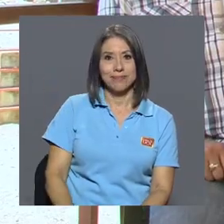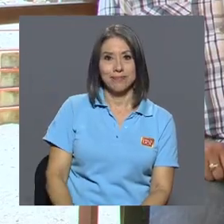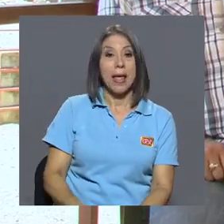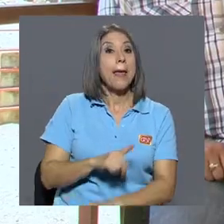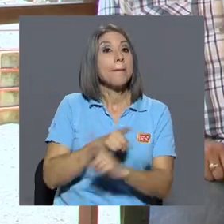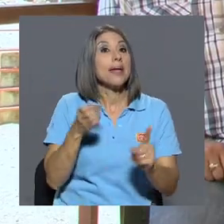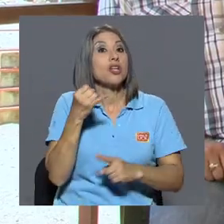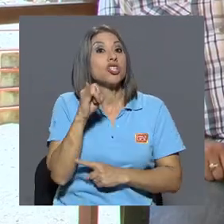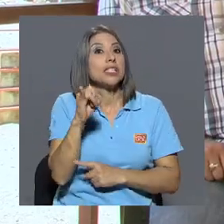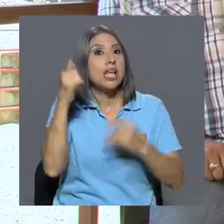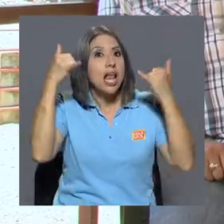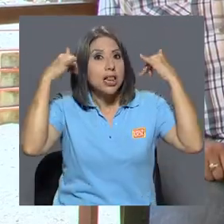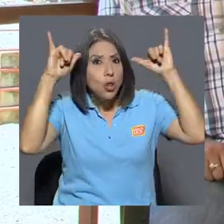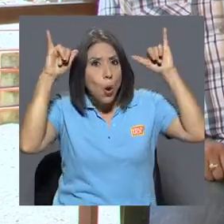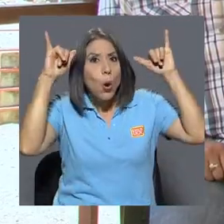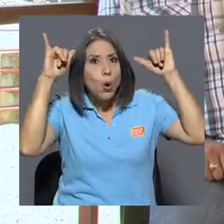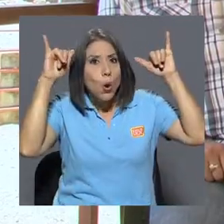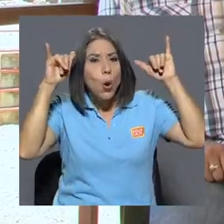toro